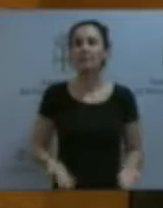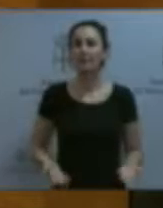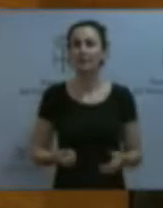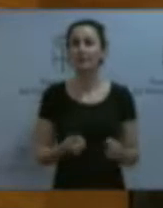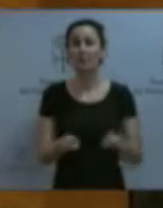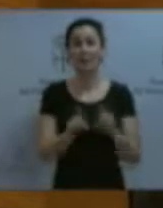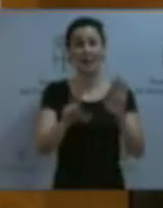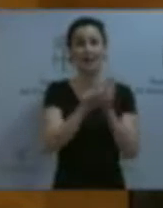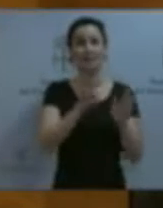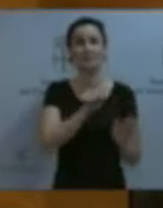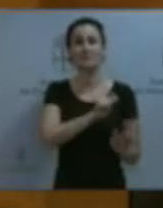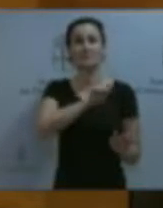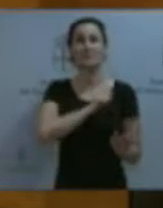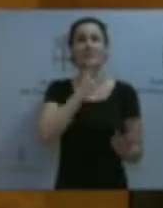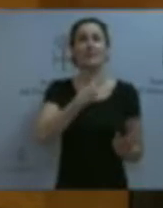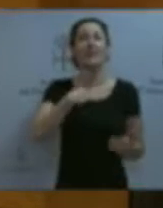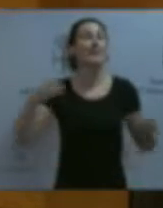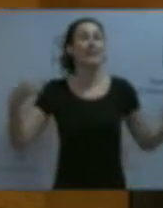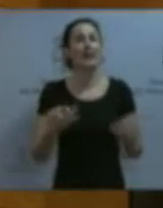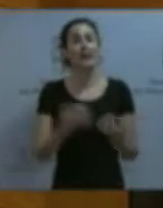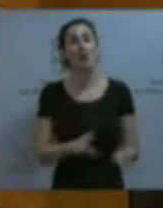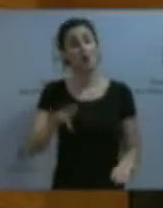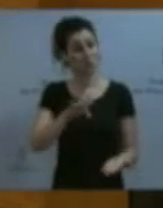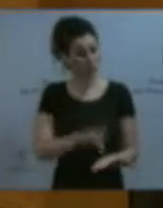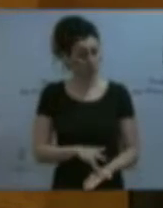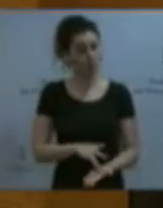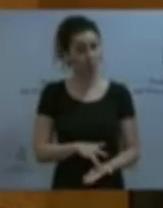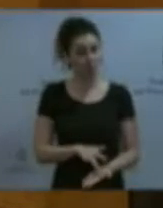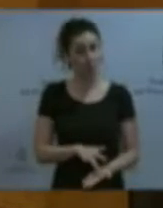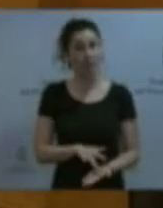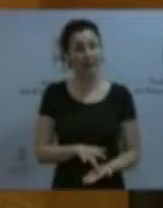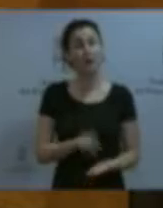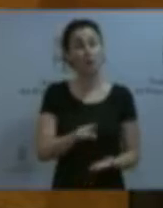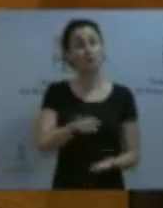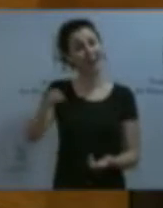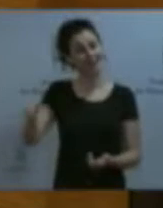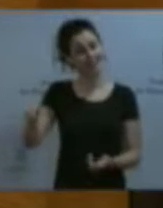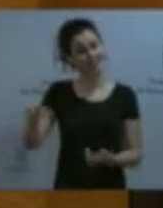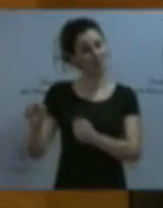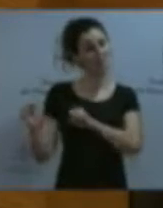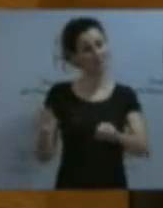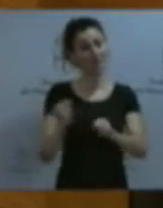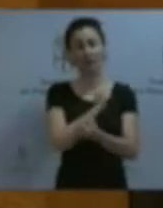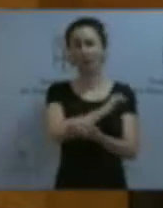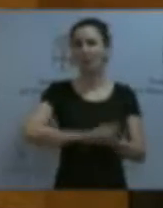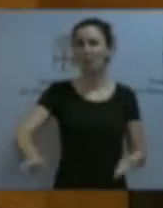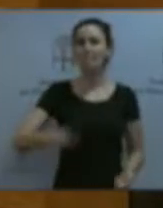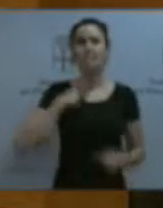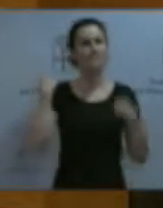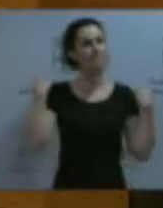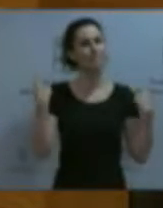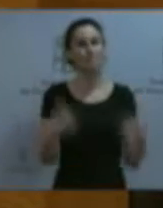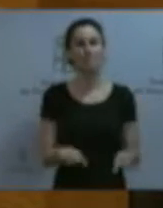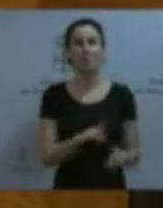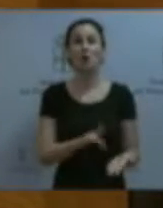estatal dice que ante un rechazo de una derivación se pierde la garantía de ser atendido